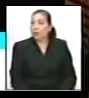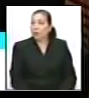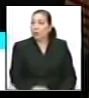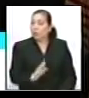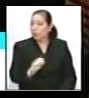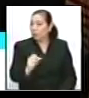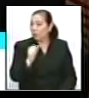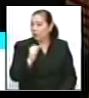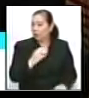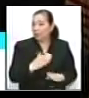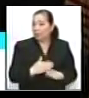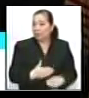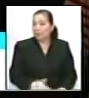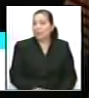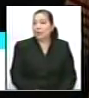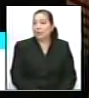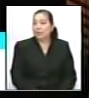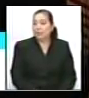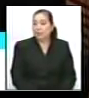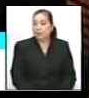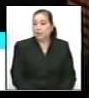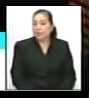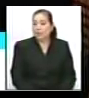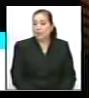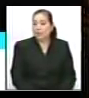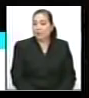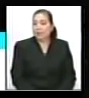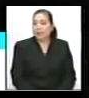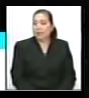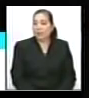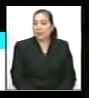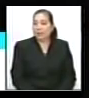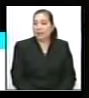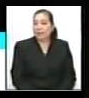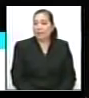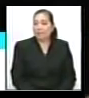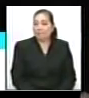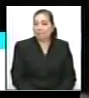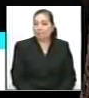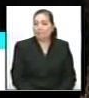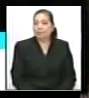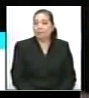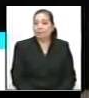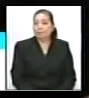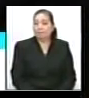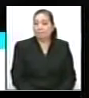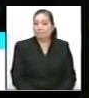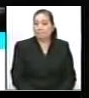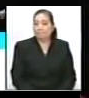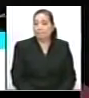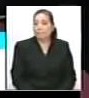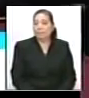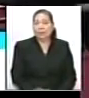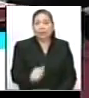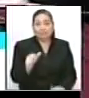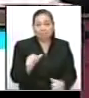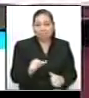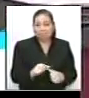derecho de defensa. Muchas gracias, presidenta. Gracias, congresista Arana. Efectivamente, para hacer un